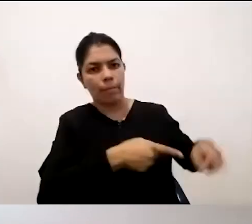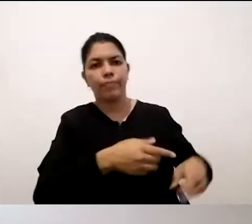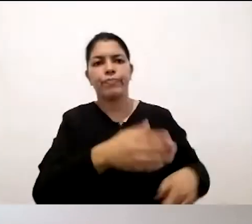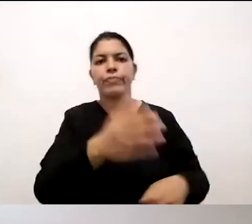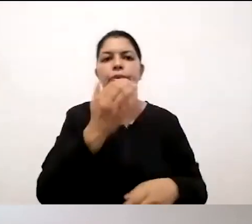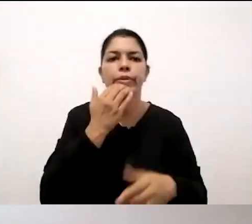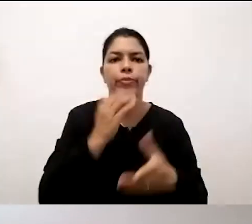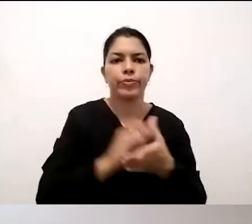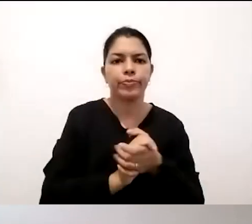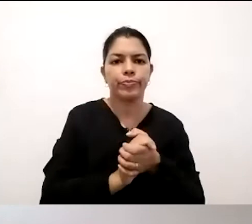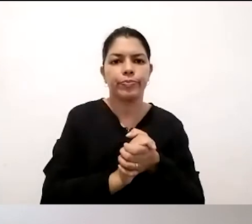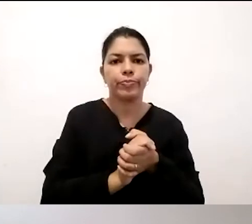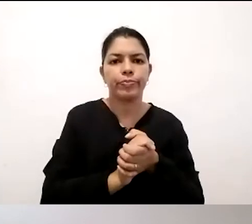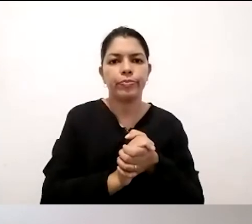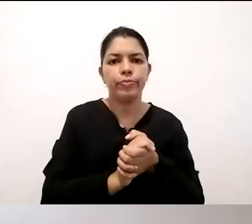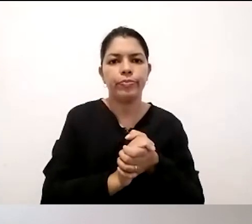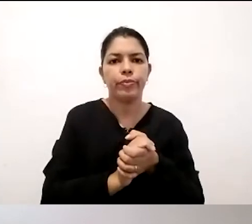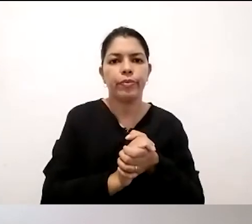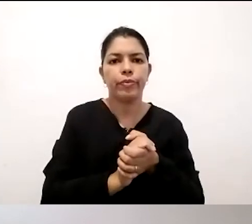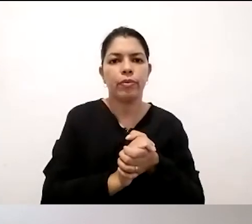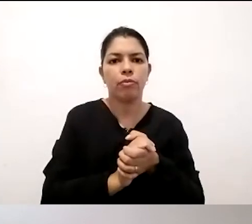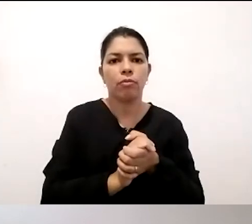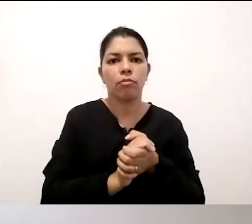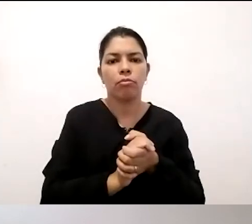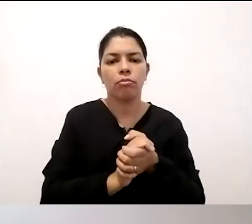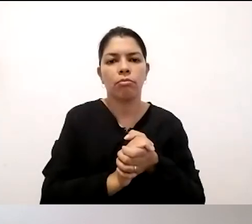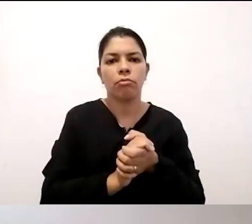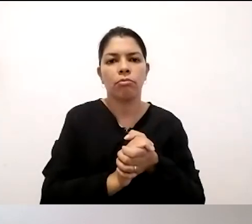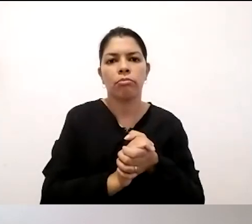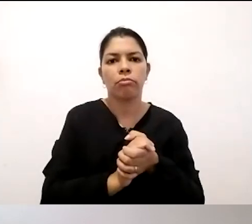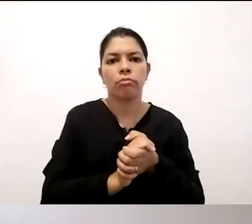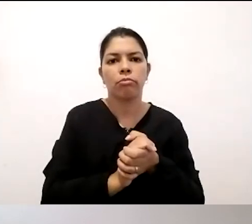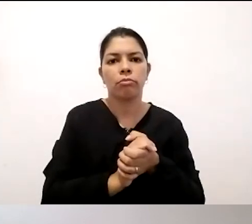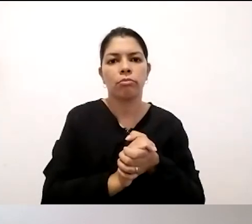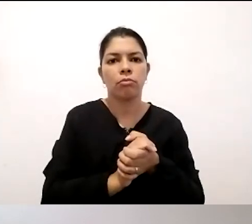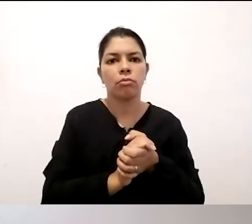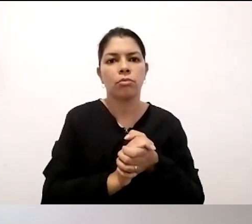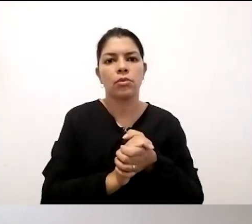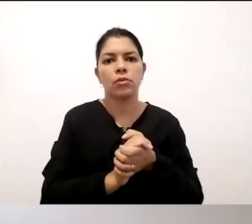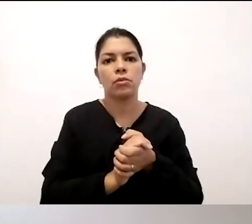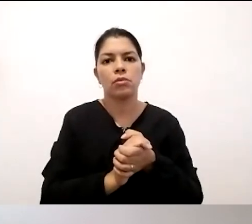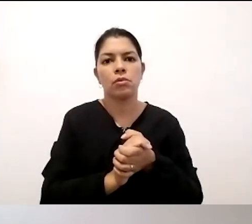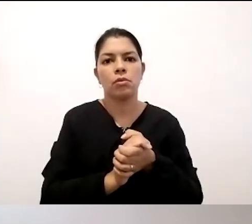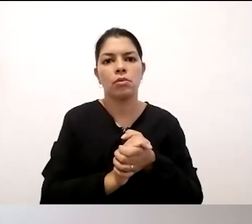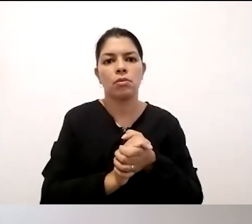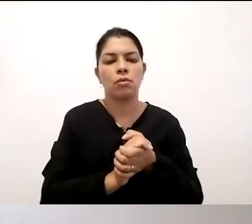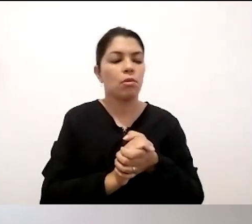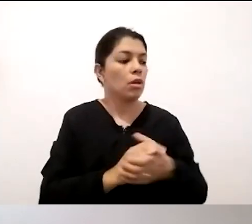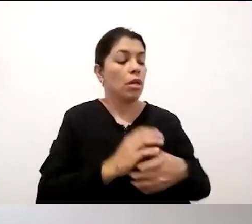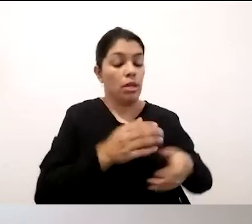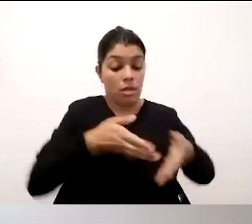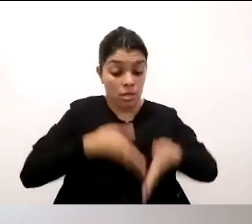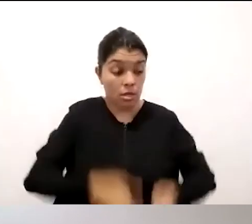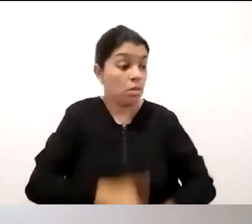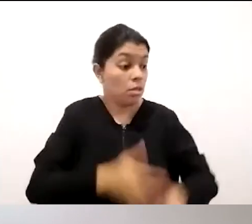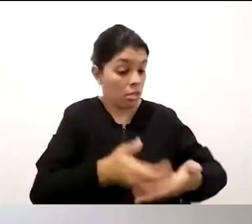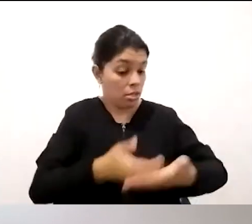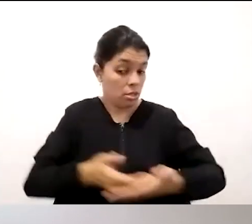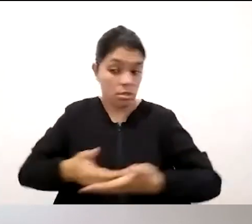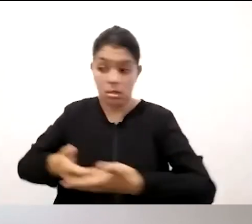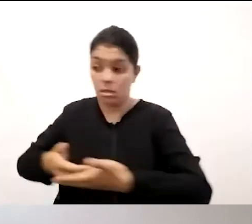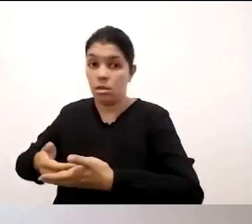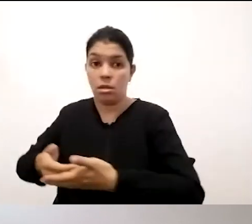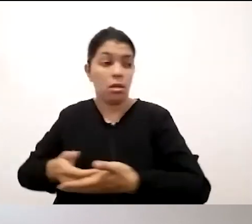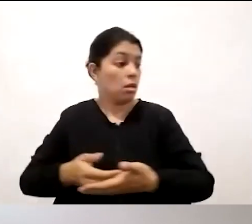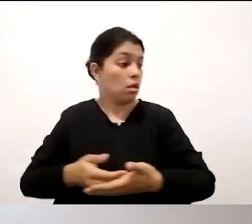está imposibilitar o no dejar que haya un primer contacto después del nacimiento, que pues según investigaciones